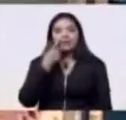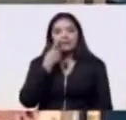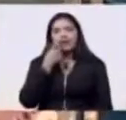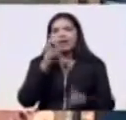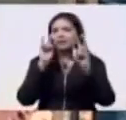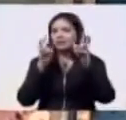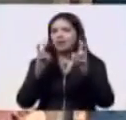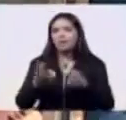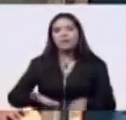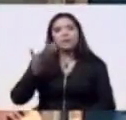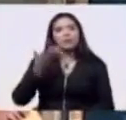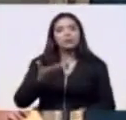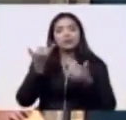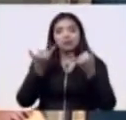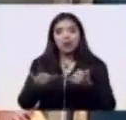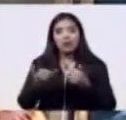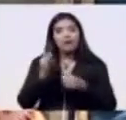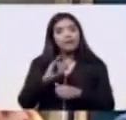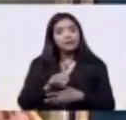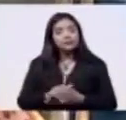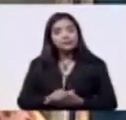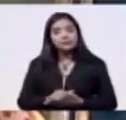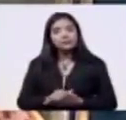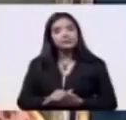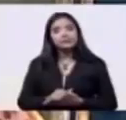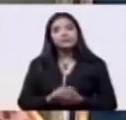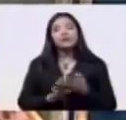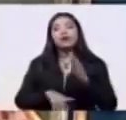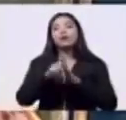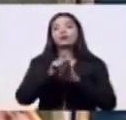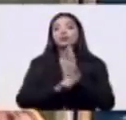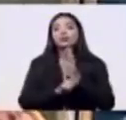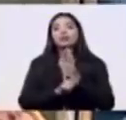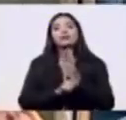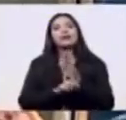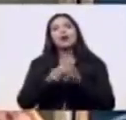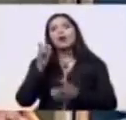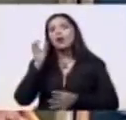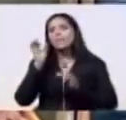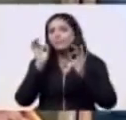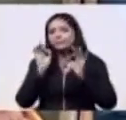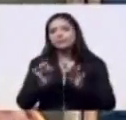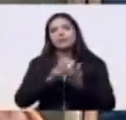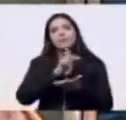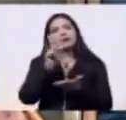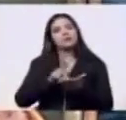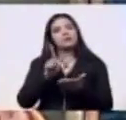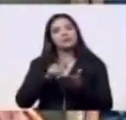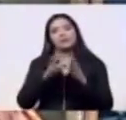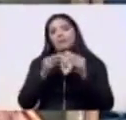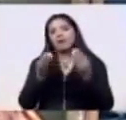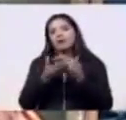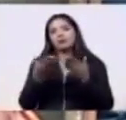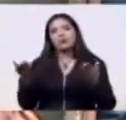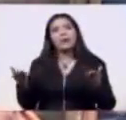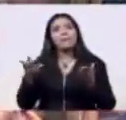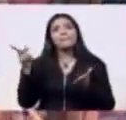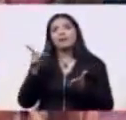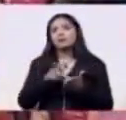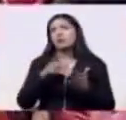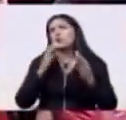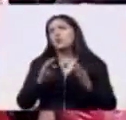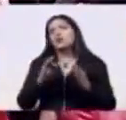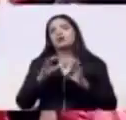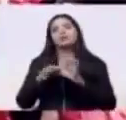más importantes que tenemos, que la constituyente es un espacio justamente de participación, es el espacio más soberano y